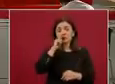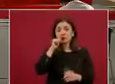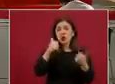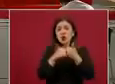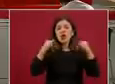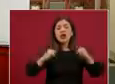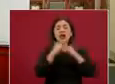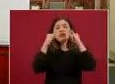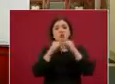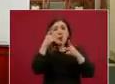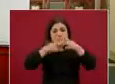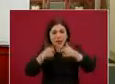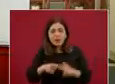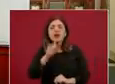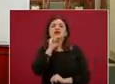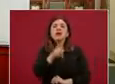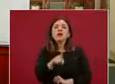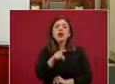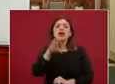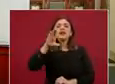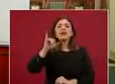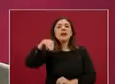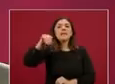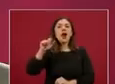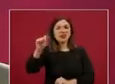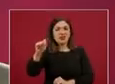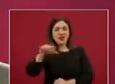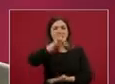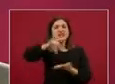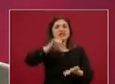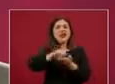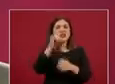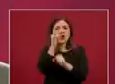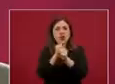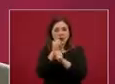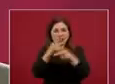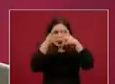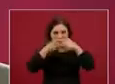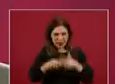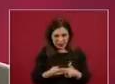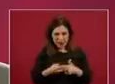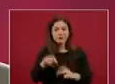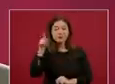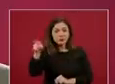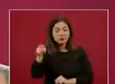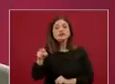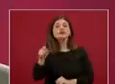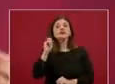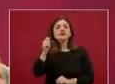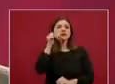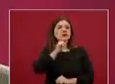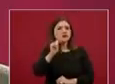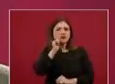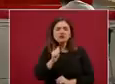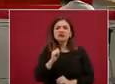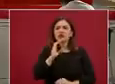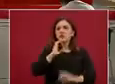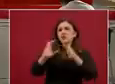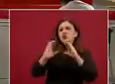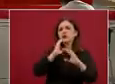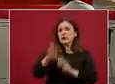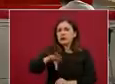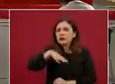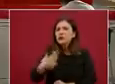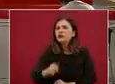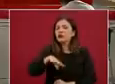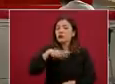de Matemáticas, así como del CIMAT, el Centro de Investigación en Matemáticas, que han mantenido este